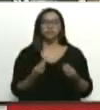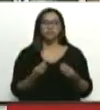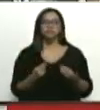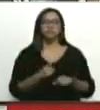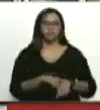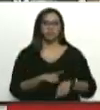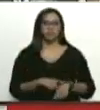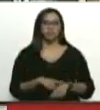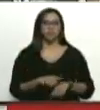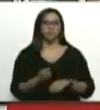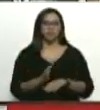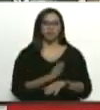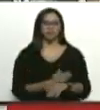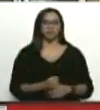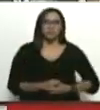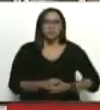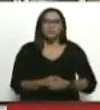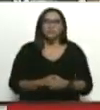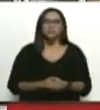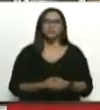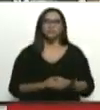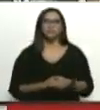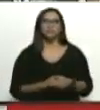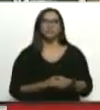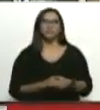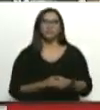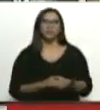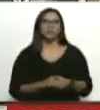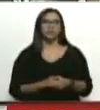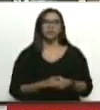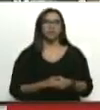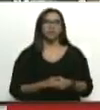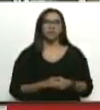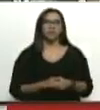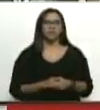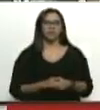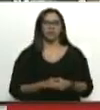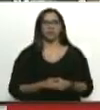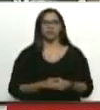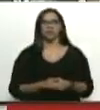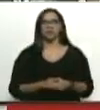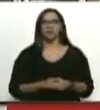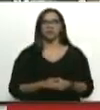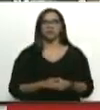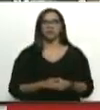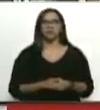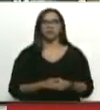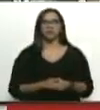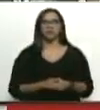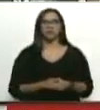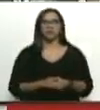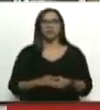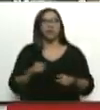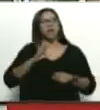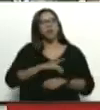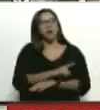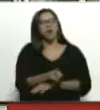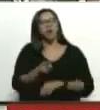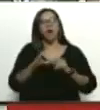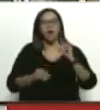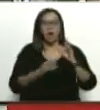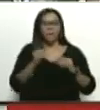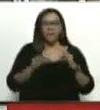tiempo, antelación. Fíjense. Y genera, ¿no? Yo estoy obligado a comentarlo